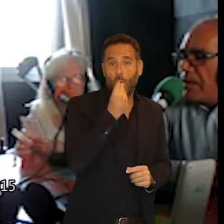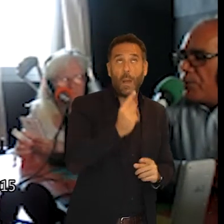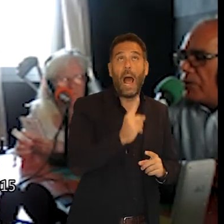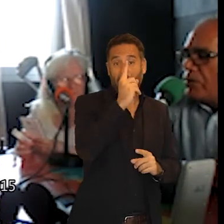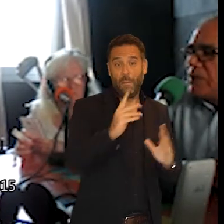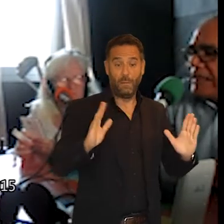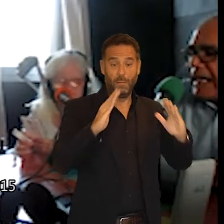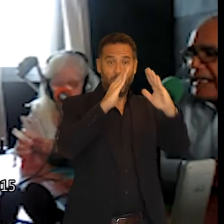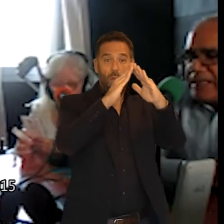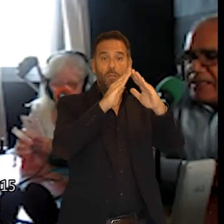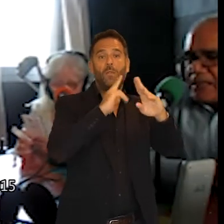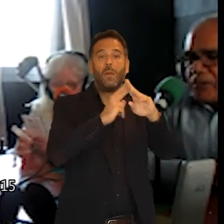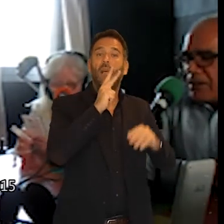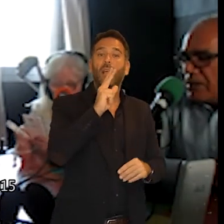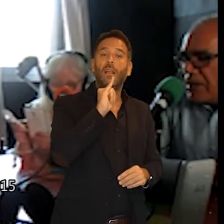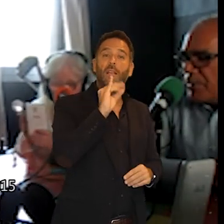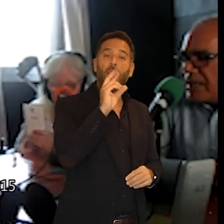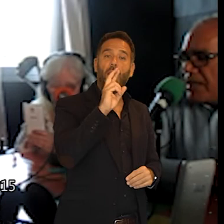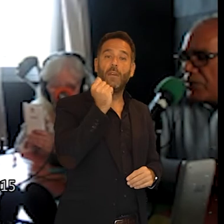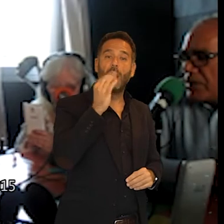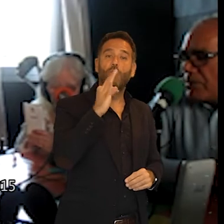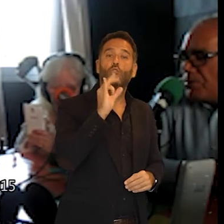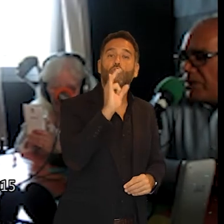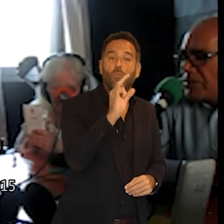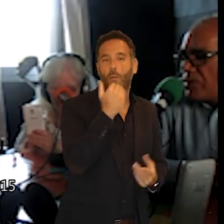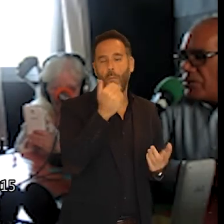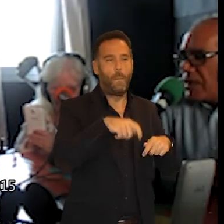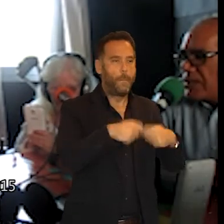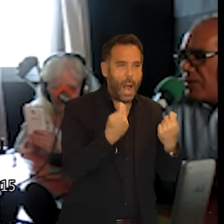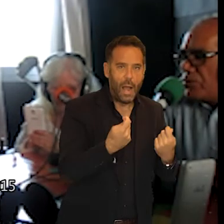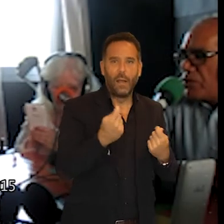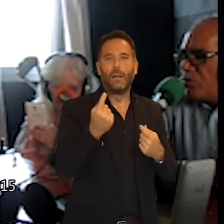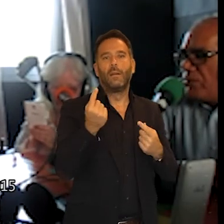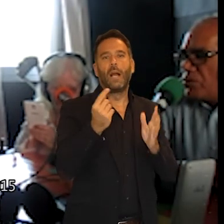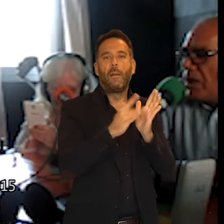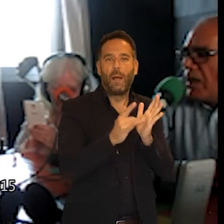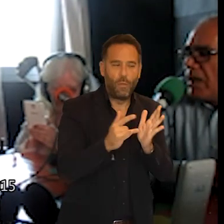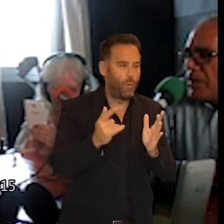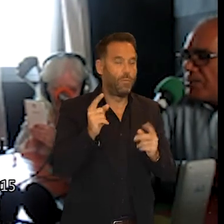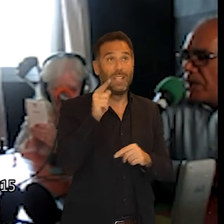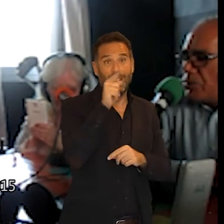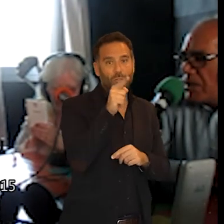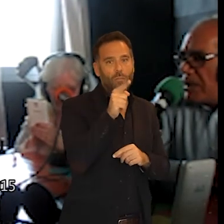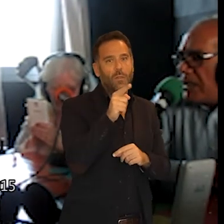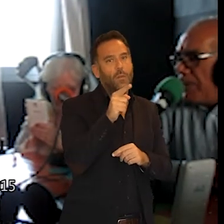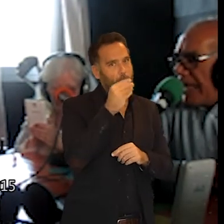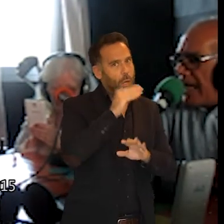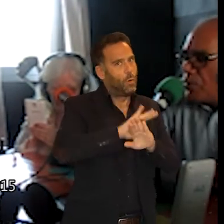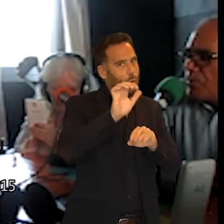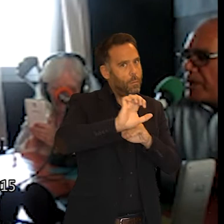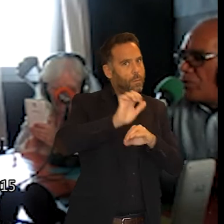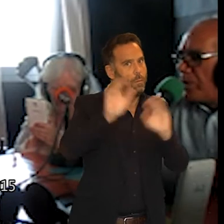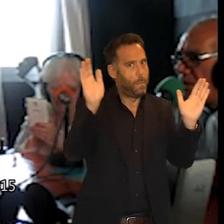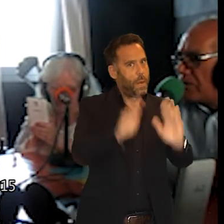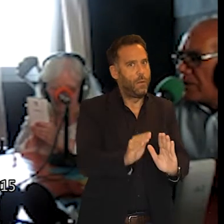arriba es los hidratos de carbono, uh-huh. Que es el pan, legumbres. Ajá. Que eso es lo que menos te tiene que comer.